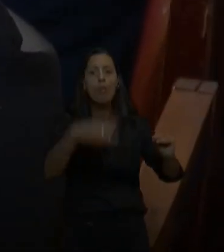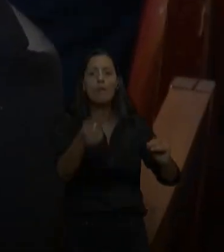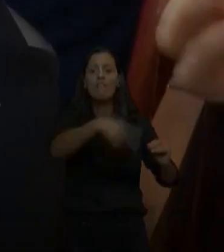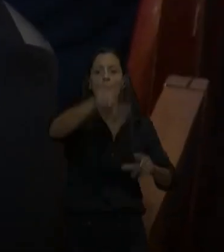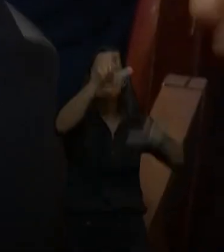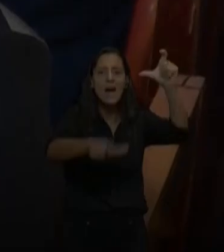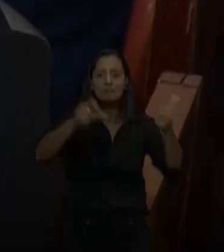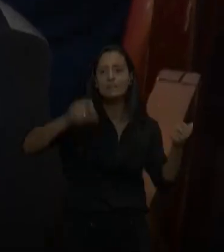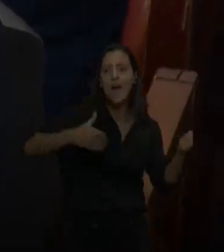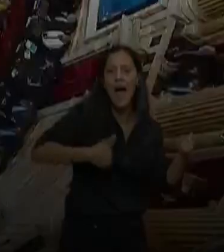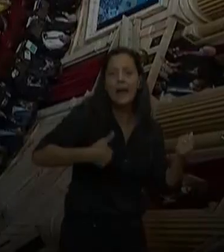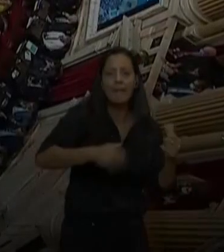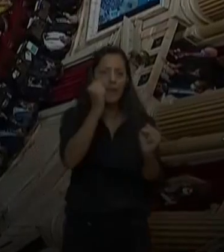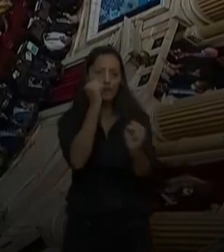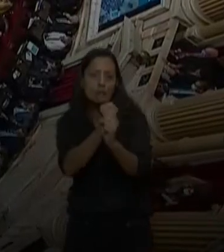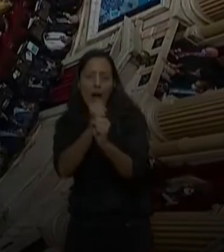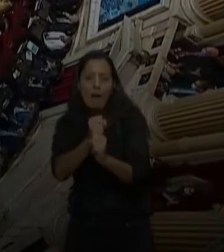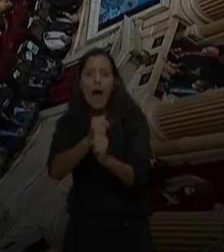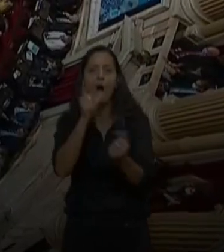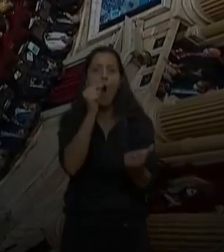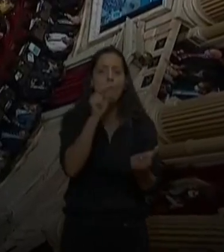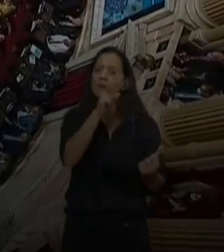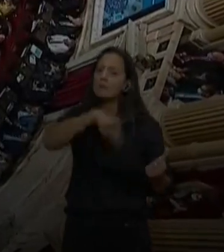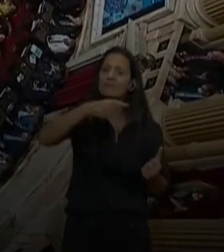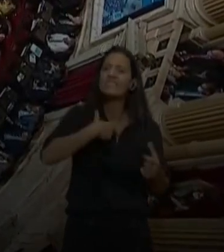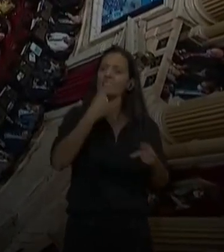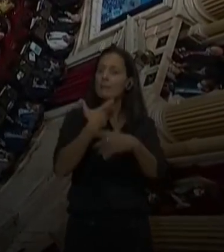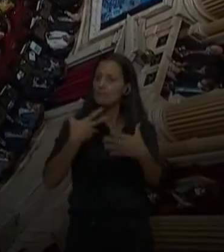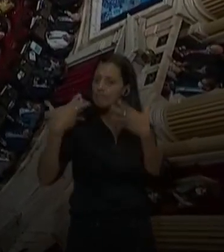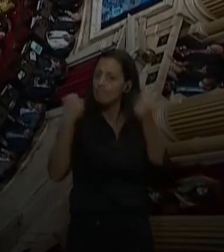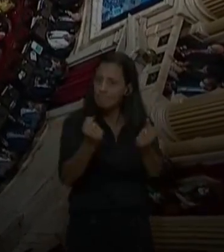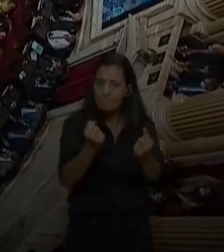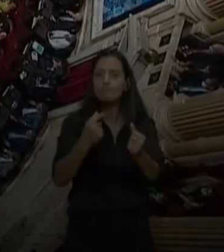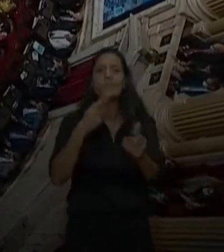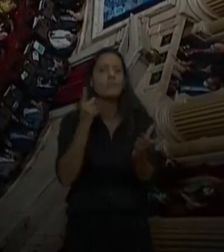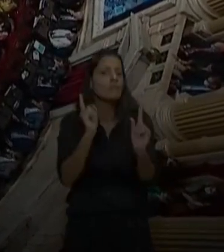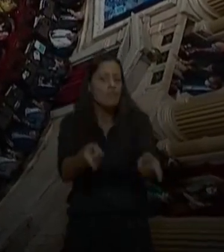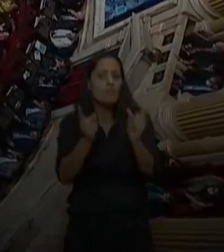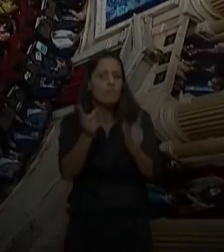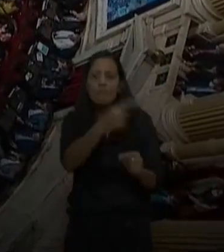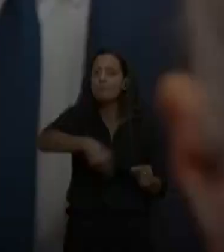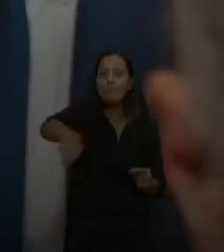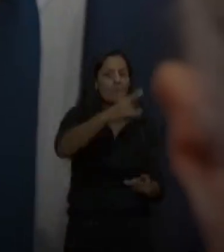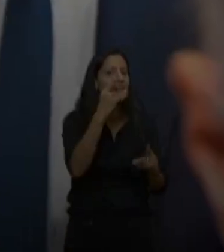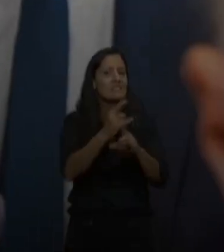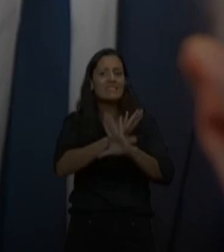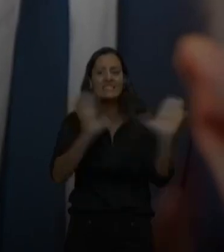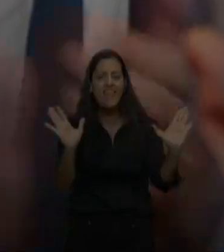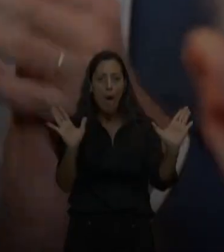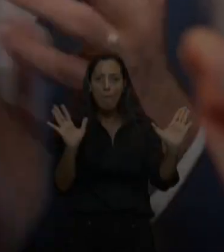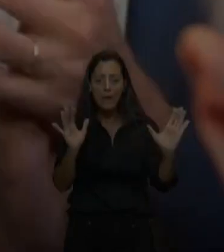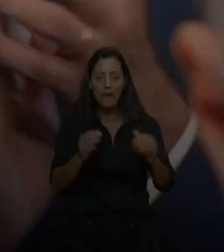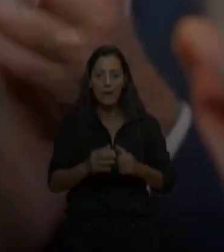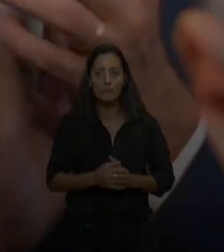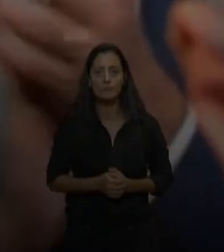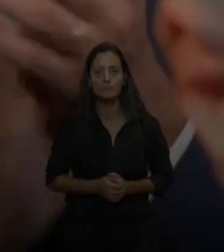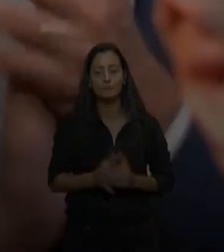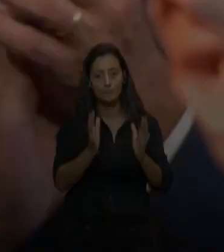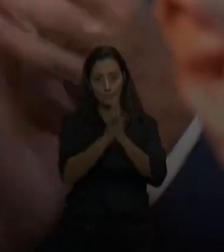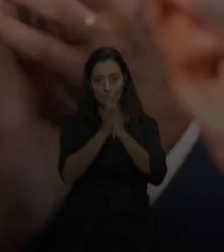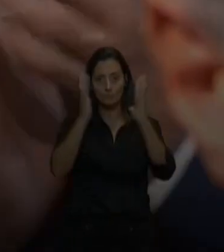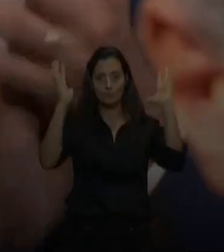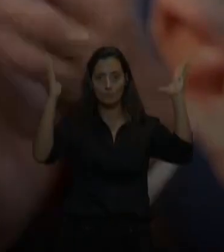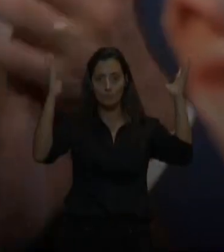una proyección de los pasos futuros que nos permitan también ir divisando, teniendo claro cuál va a ser la ruta parlamentaria de